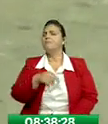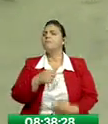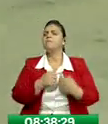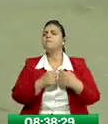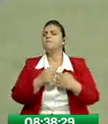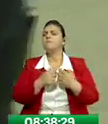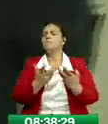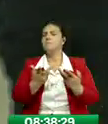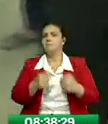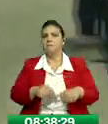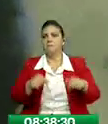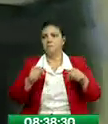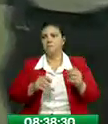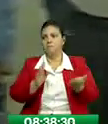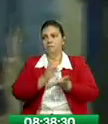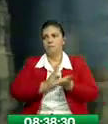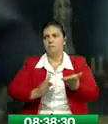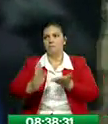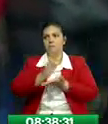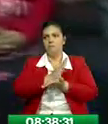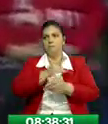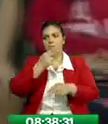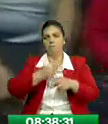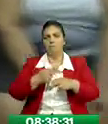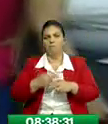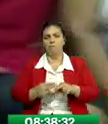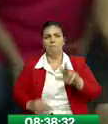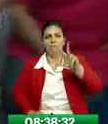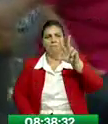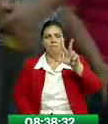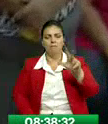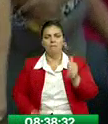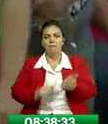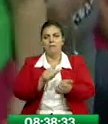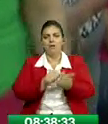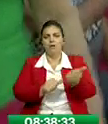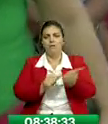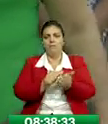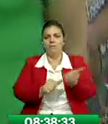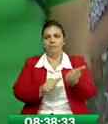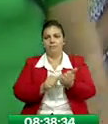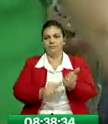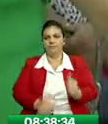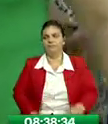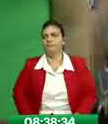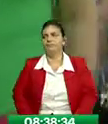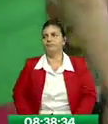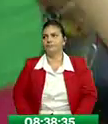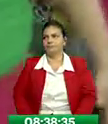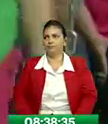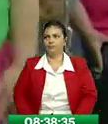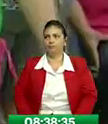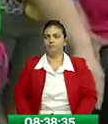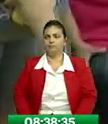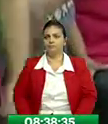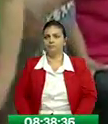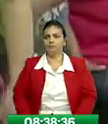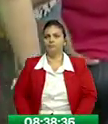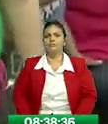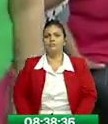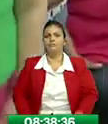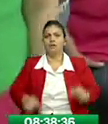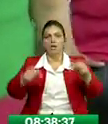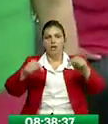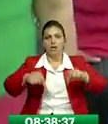cooperativa Tres Hermanos, frente también a la cooperativa Cerro Azul, y estamos compuestas por